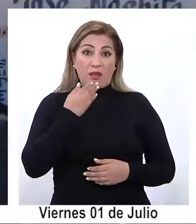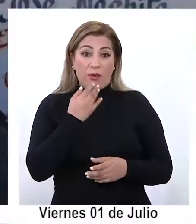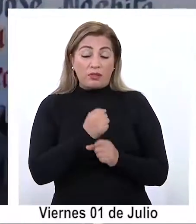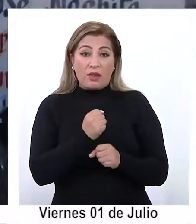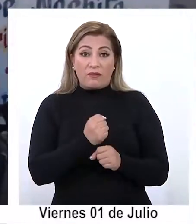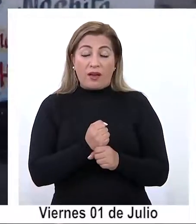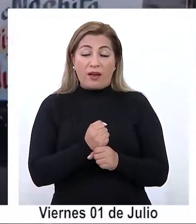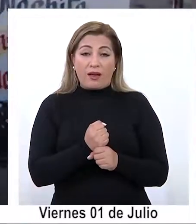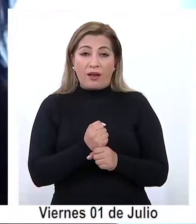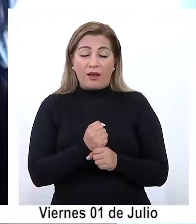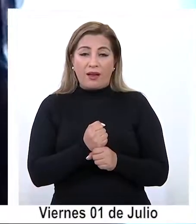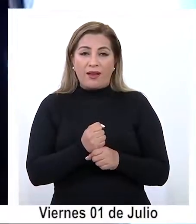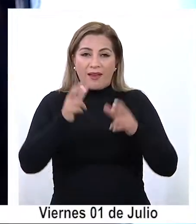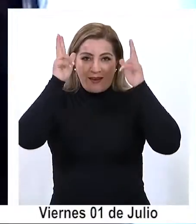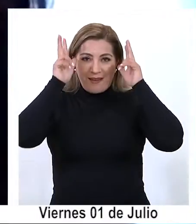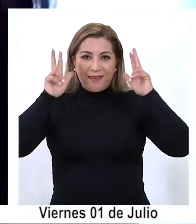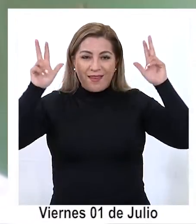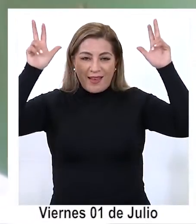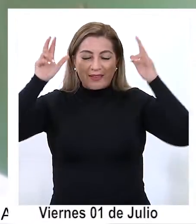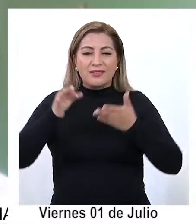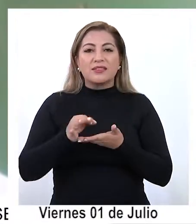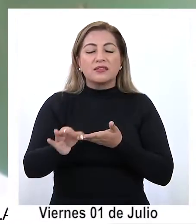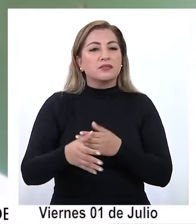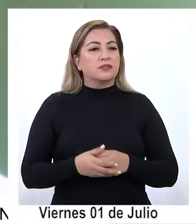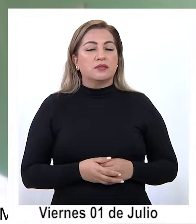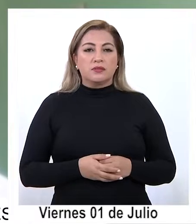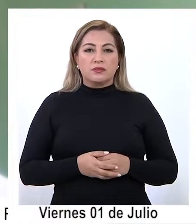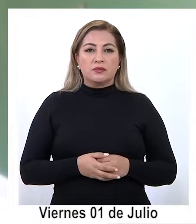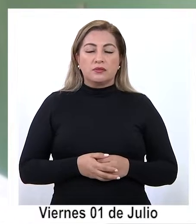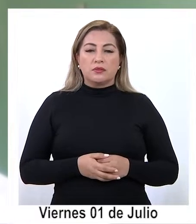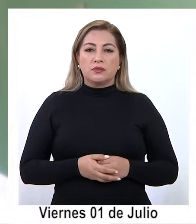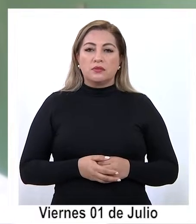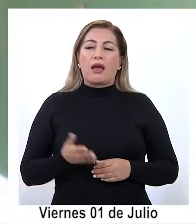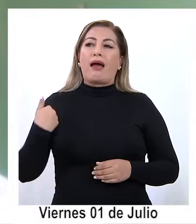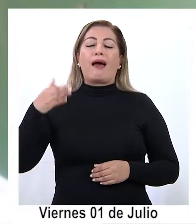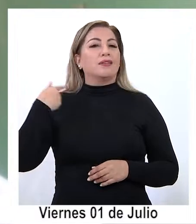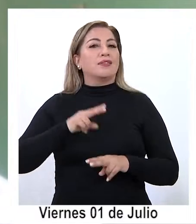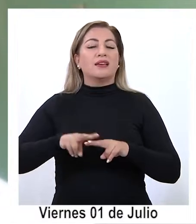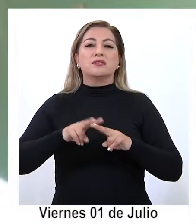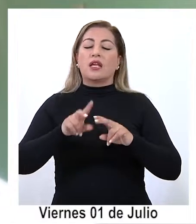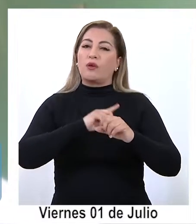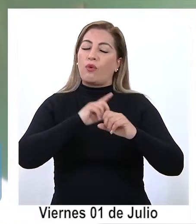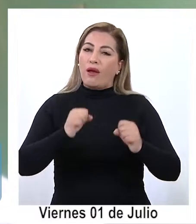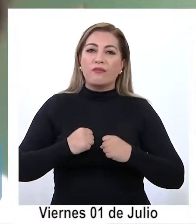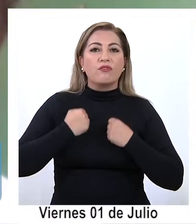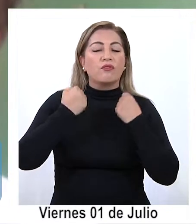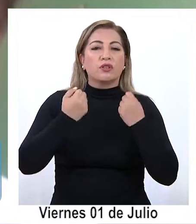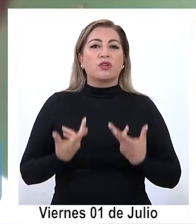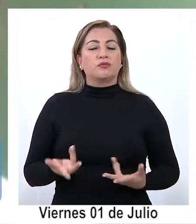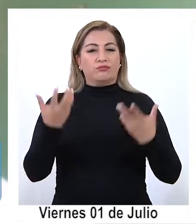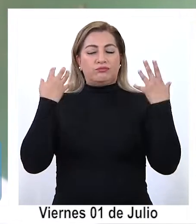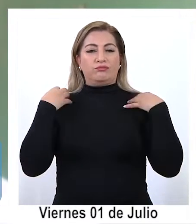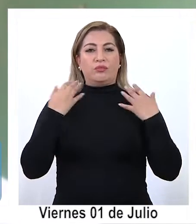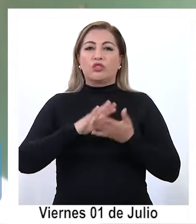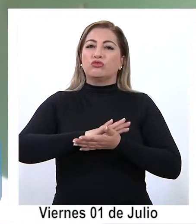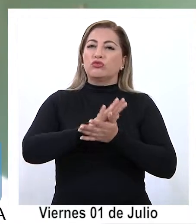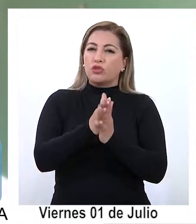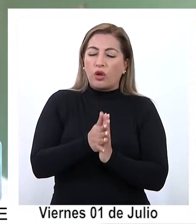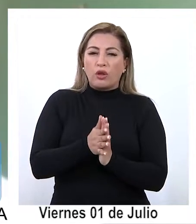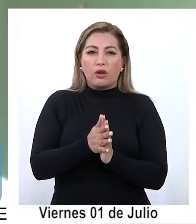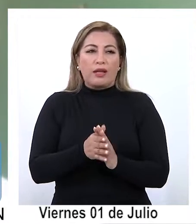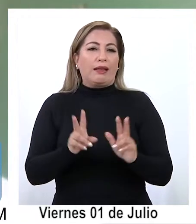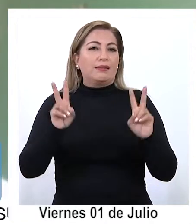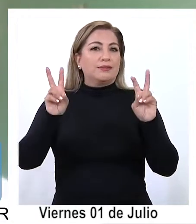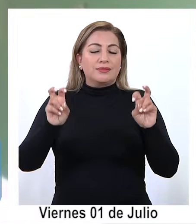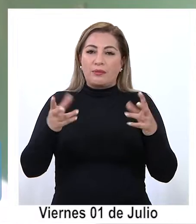trabajan durante la realización de la fiesta de la Tirana. Se hizo bastante esfuerzo desde que se asumió. Se empezó a hacer todas las